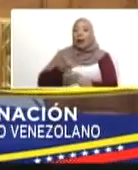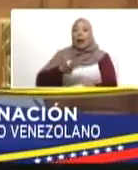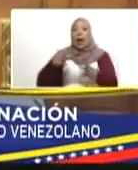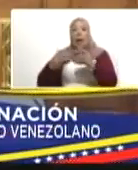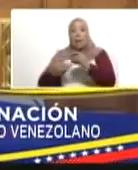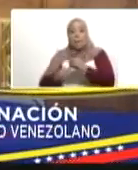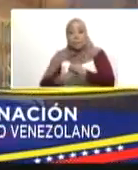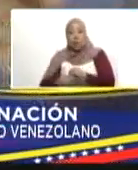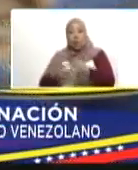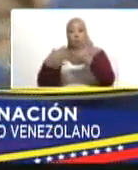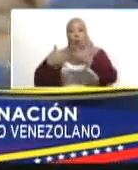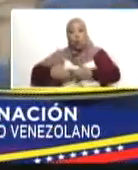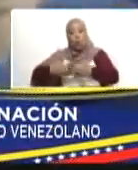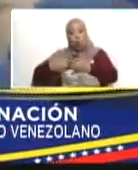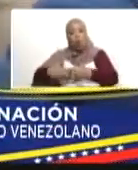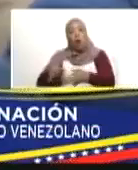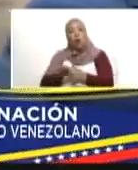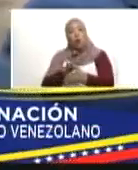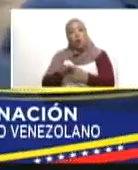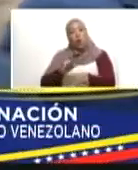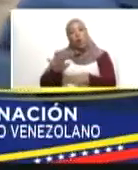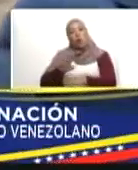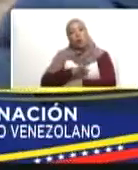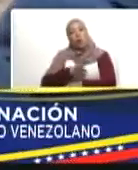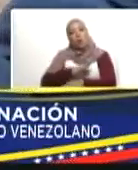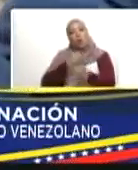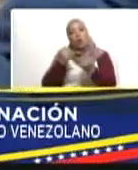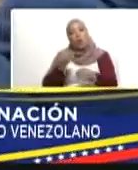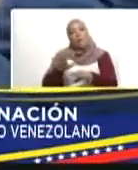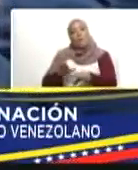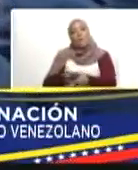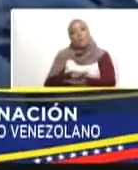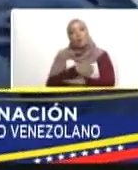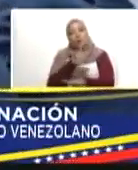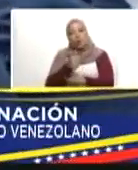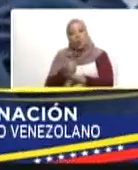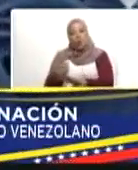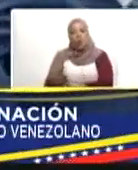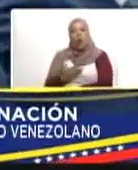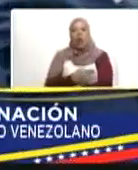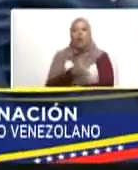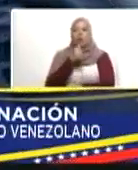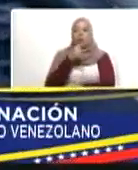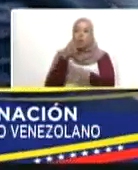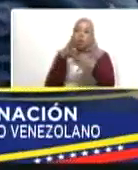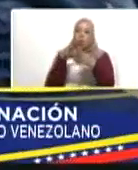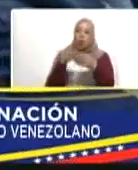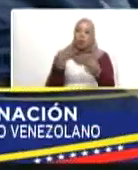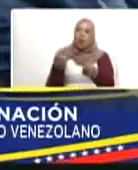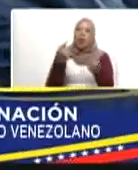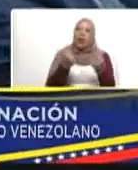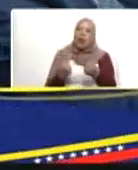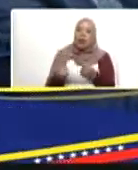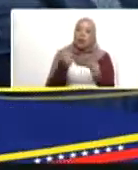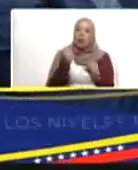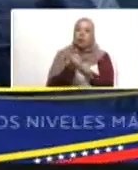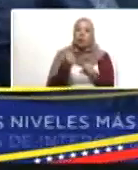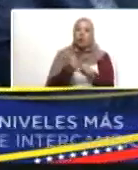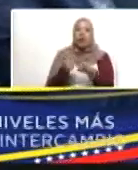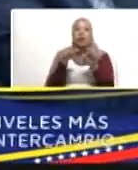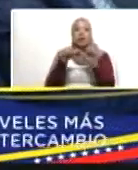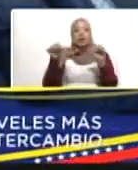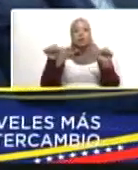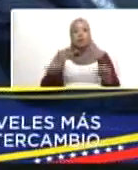apalancamiento Yo siempre digo la principal Industria del país ante la imposibilidad de conseguir inversiones En el sistema